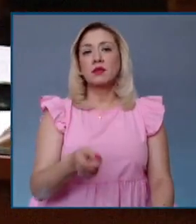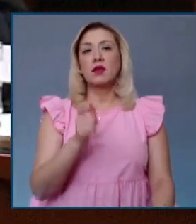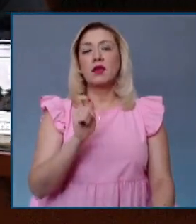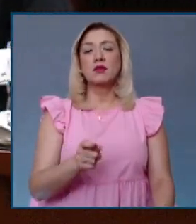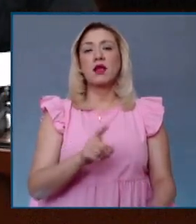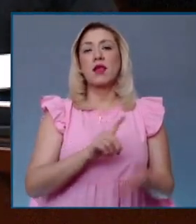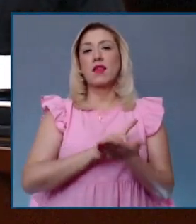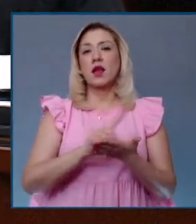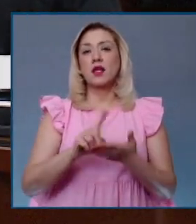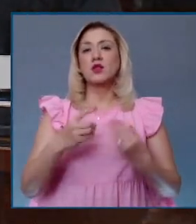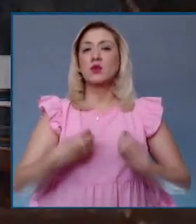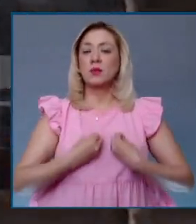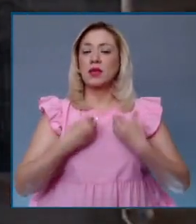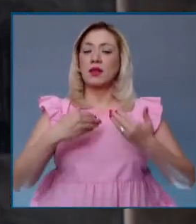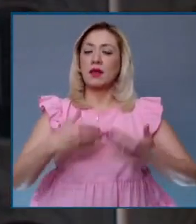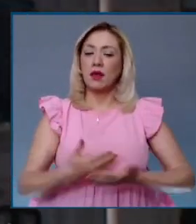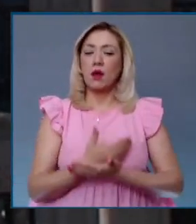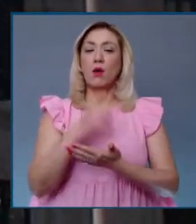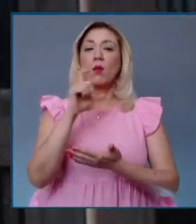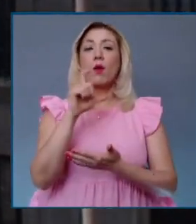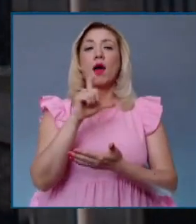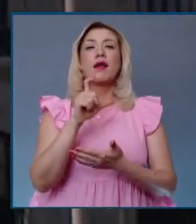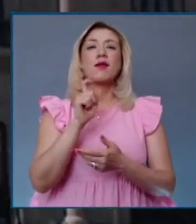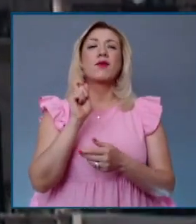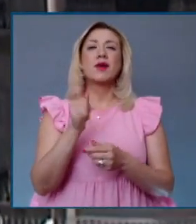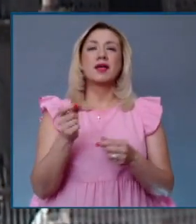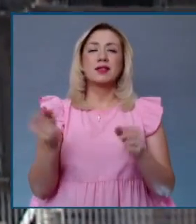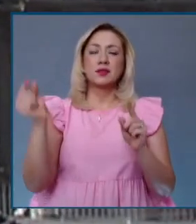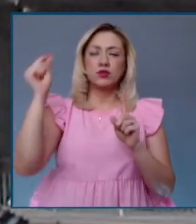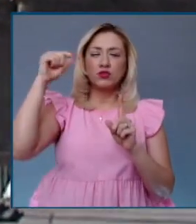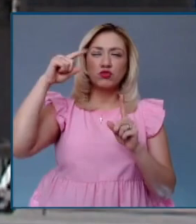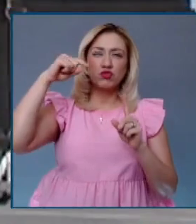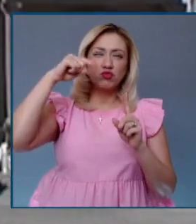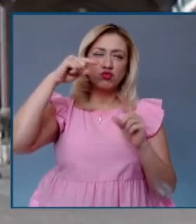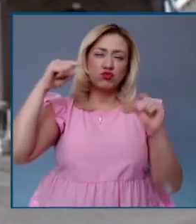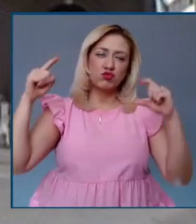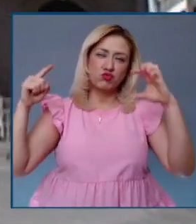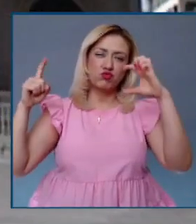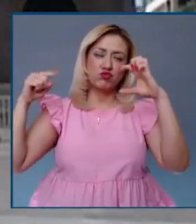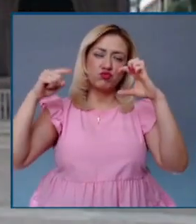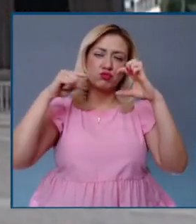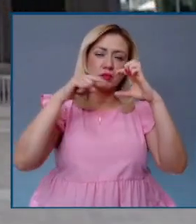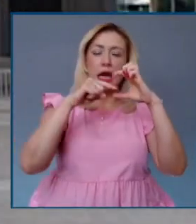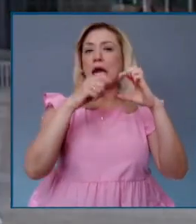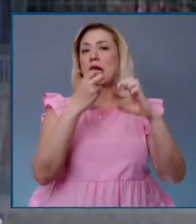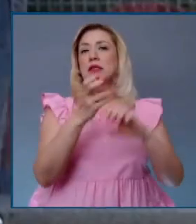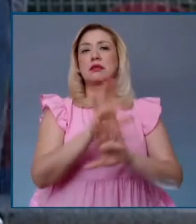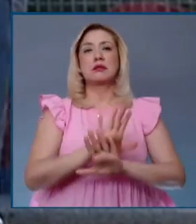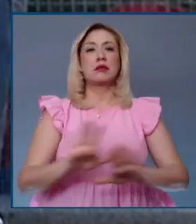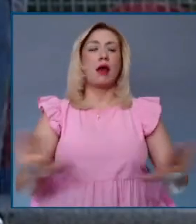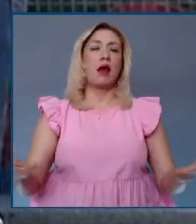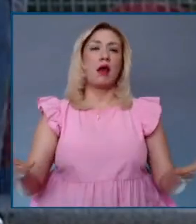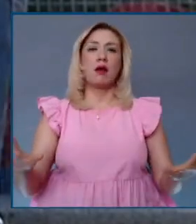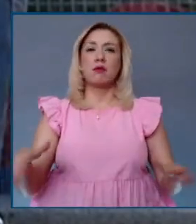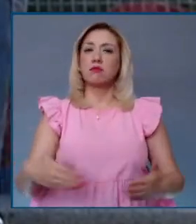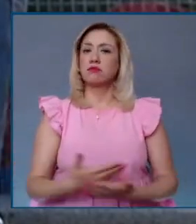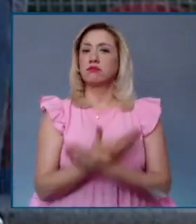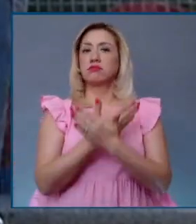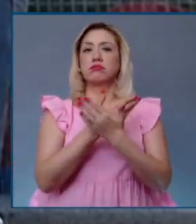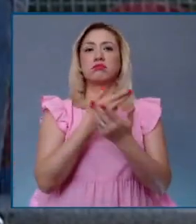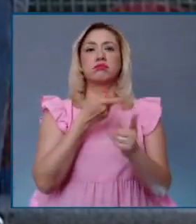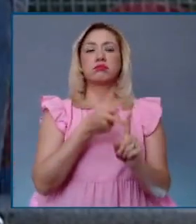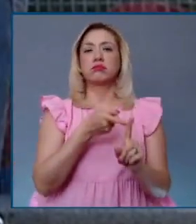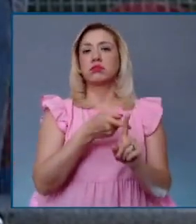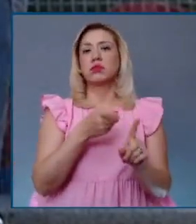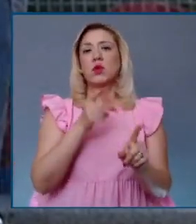que desde el momento de la concepción entra bajo la protección de la ley y se le reputa como nacido para todos los efectos legales